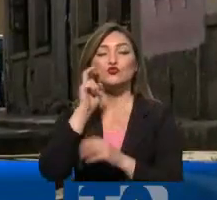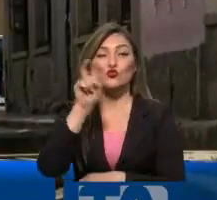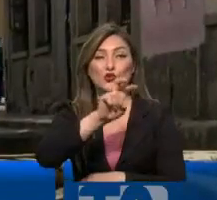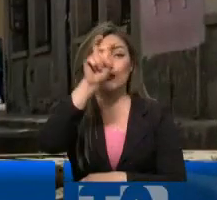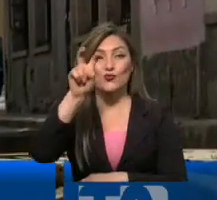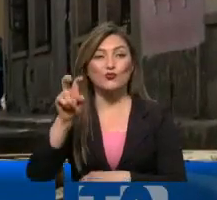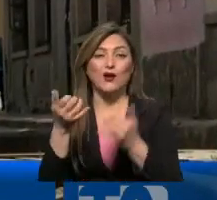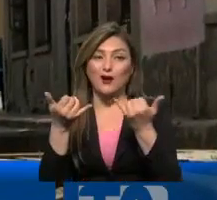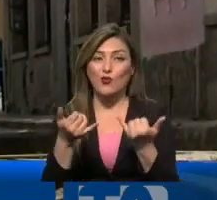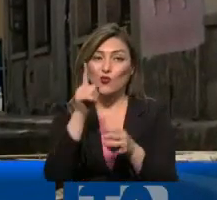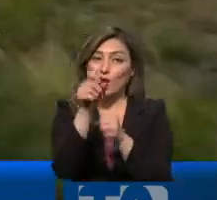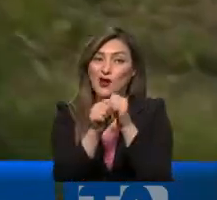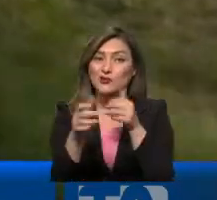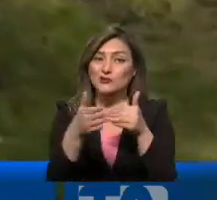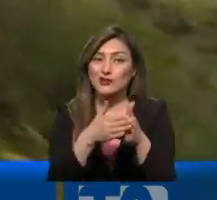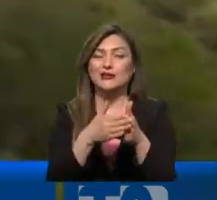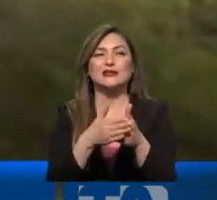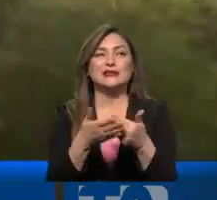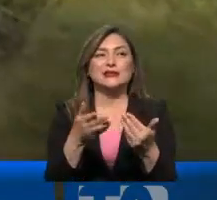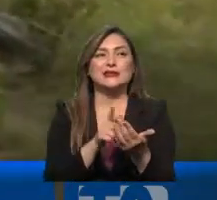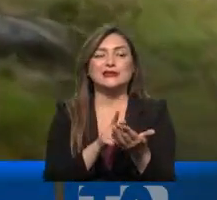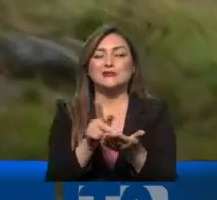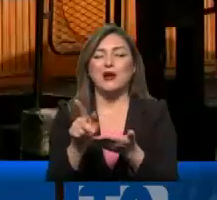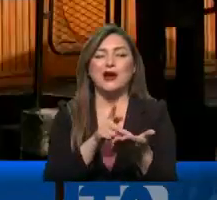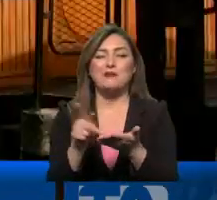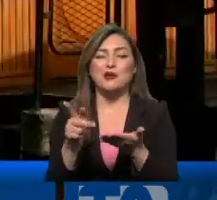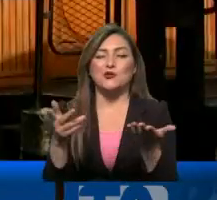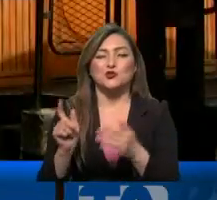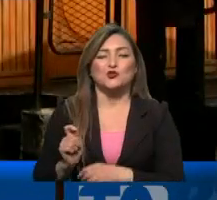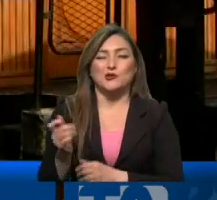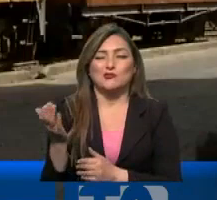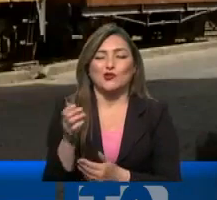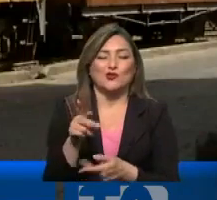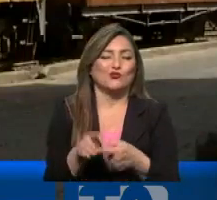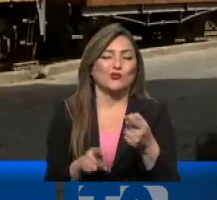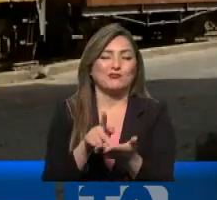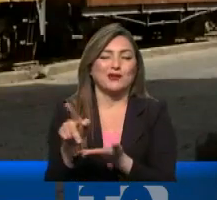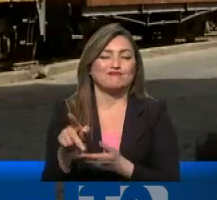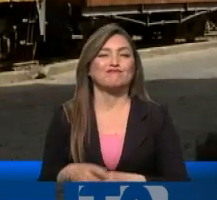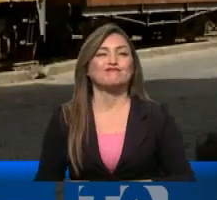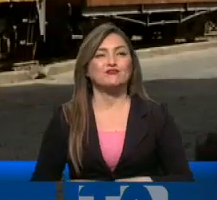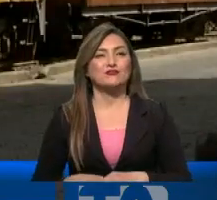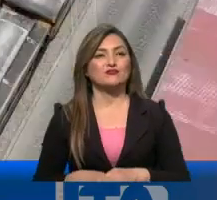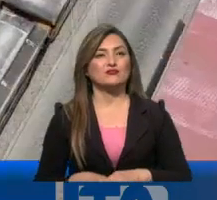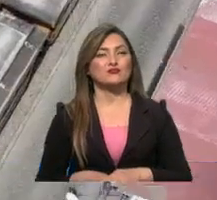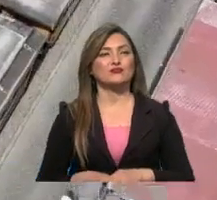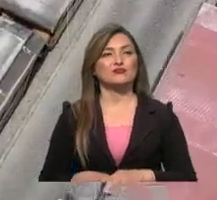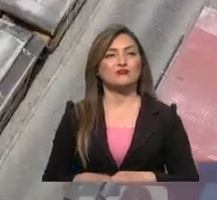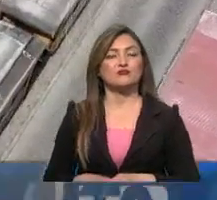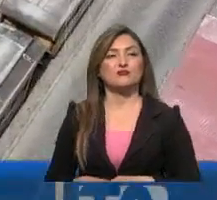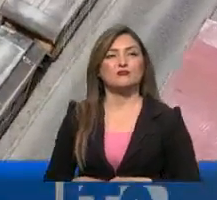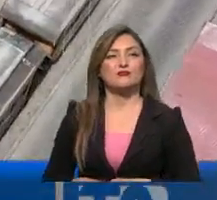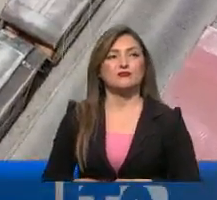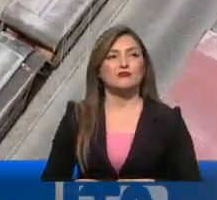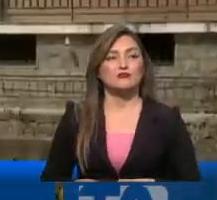hoy, a más de un año de su cierre, no puede pagar pasivos como sueldos y jubilaciones. De ahí que lo que también se espera es que si se